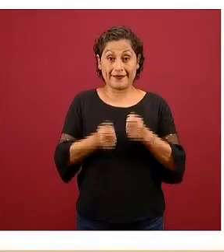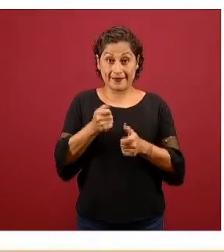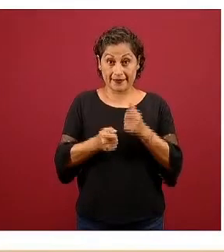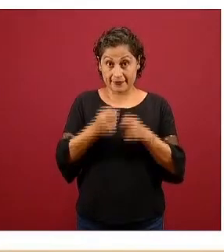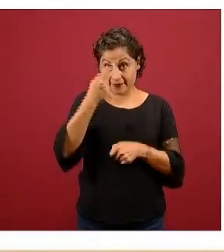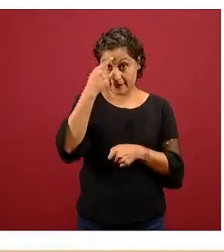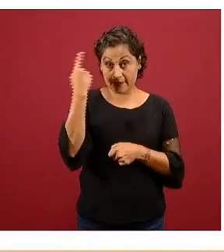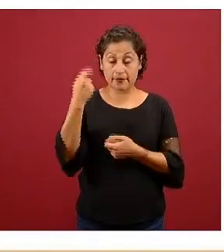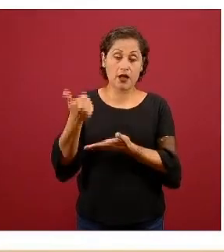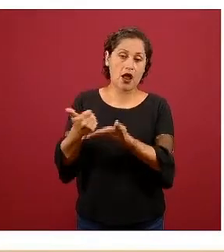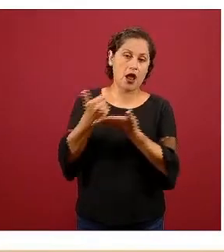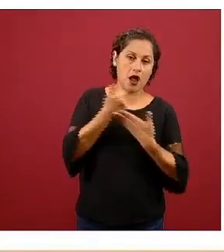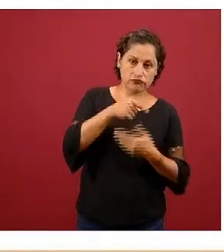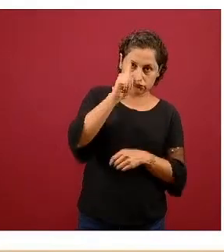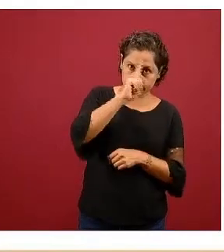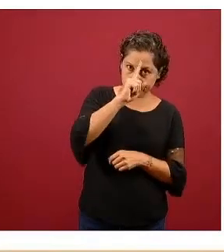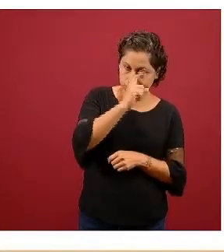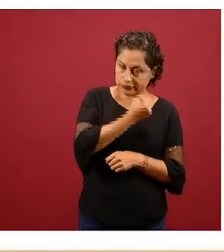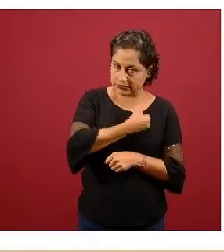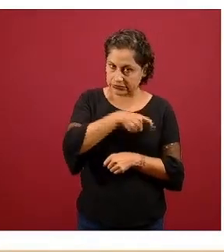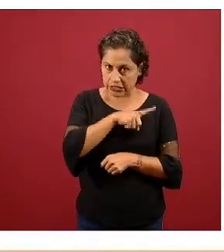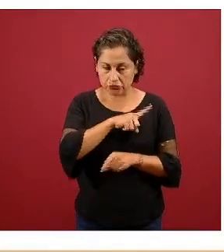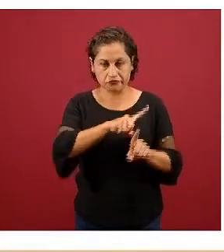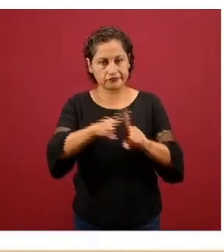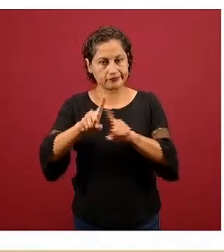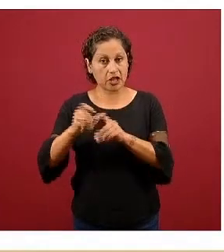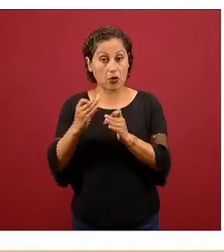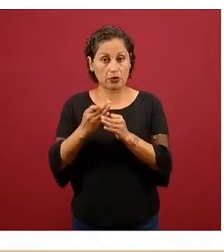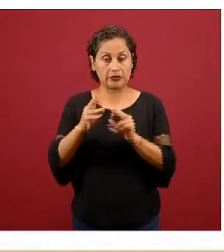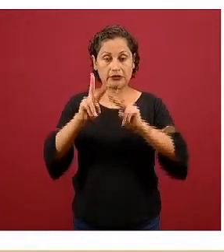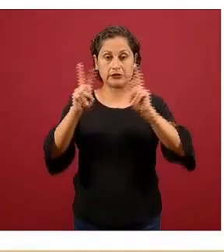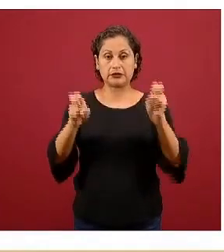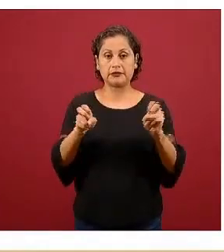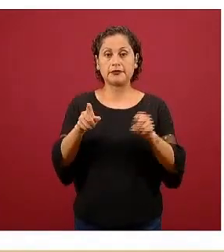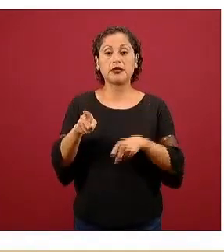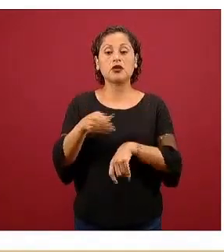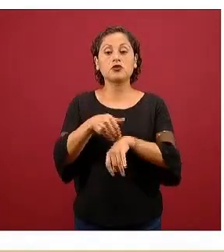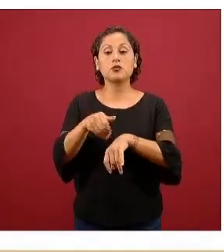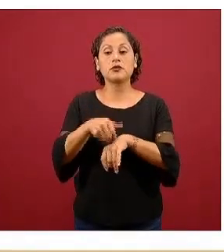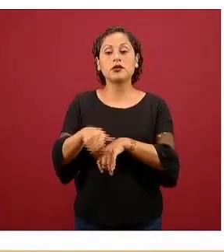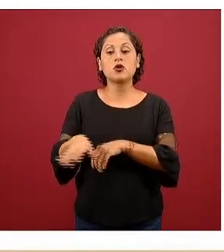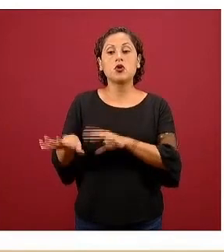en donde podemos comunicarnos al